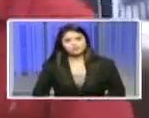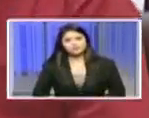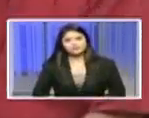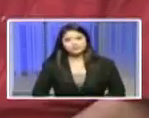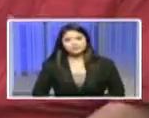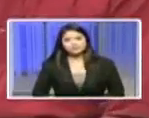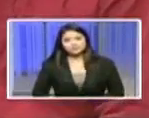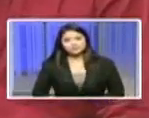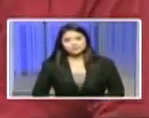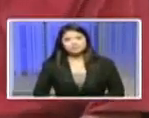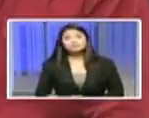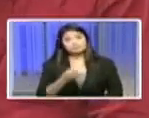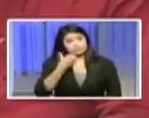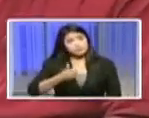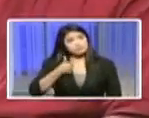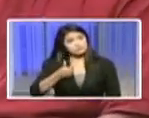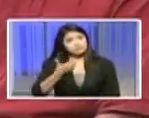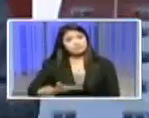Y valía la pena,